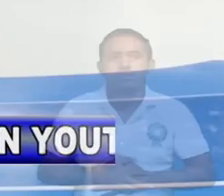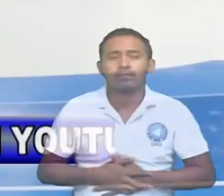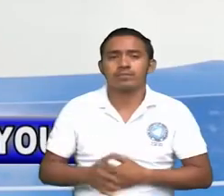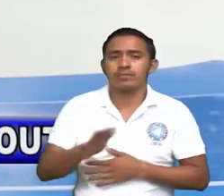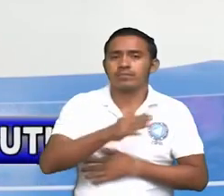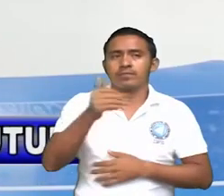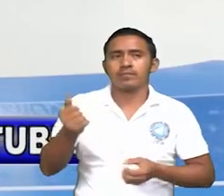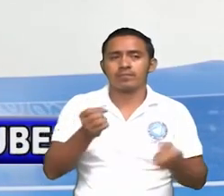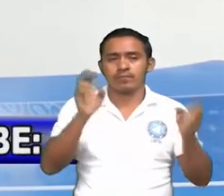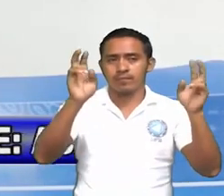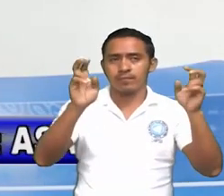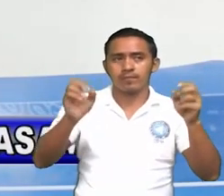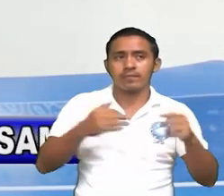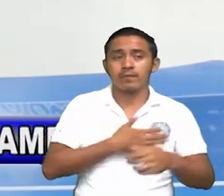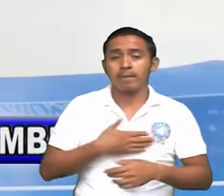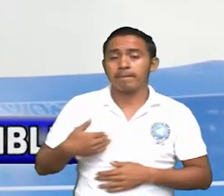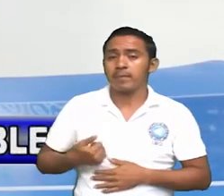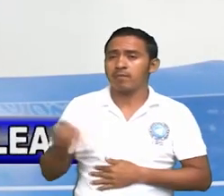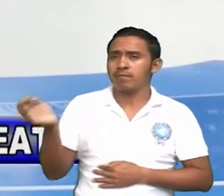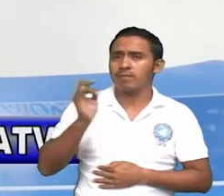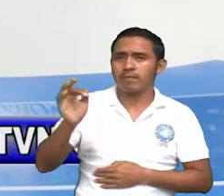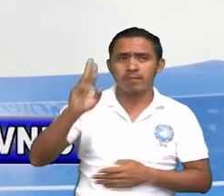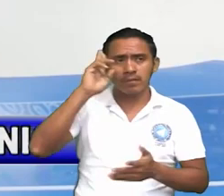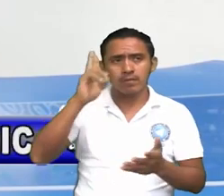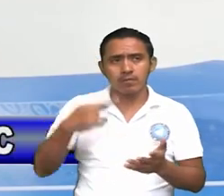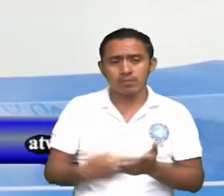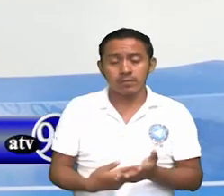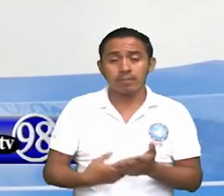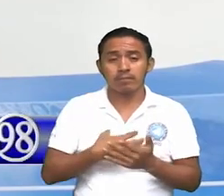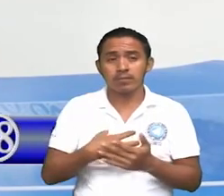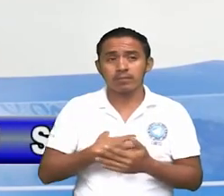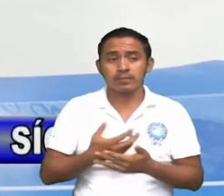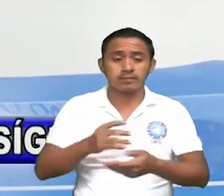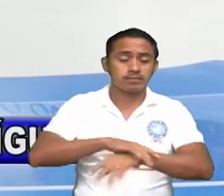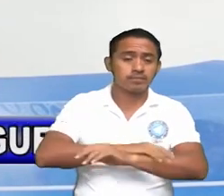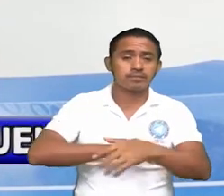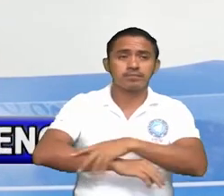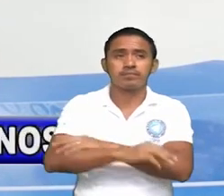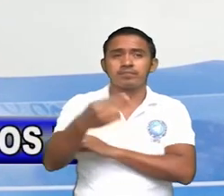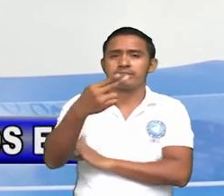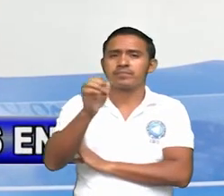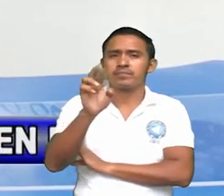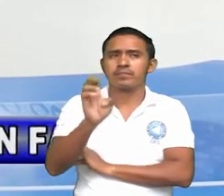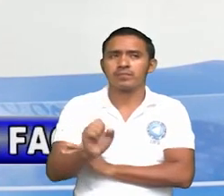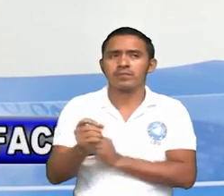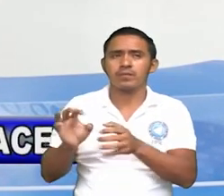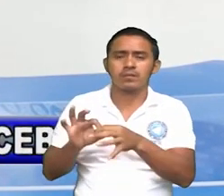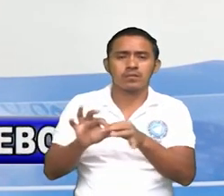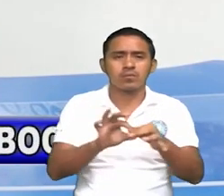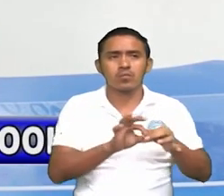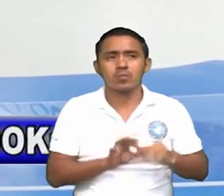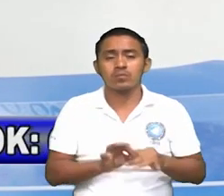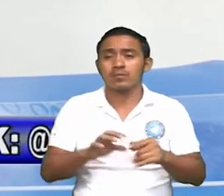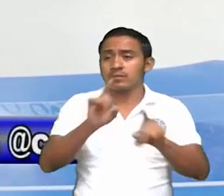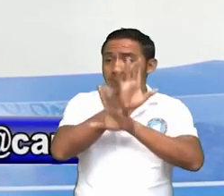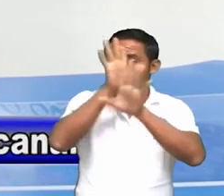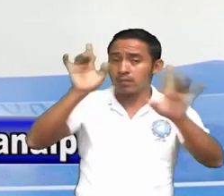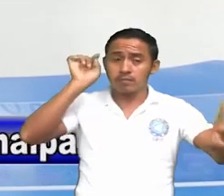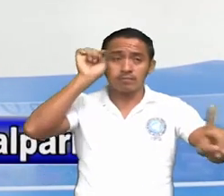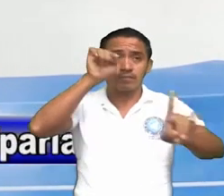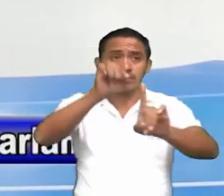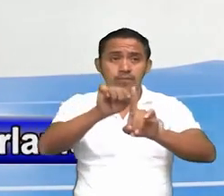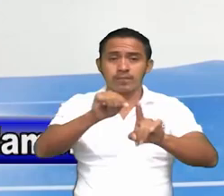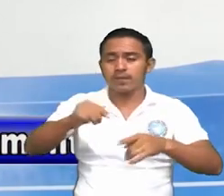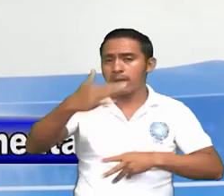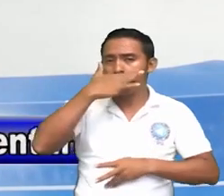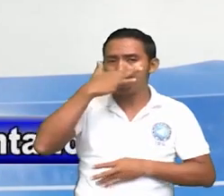En otro orden, la mejor manera de conmemorar la memoria de nuestros héroes es mantenernos unidos y claros de que el objetivo del